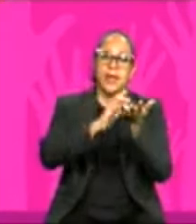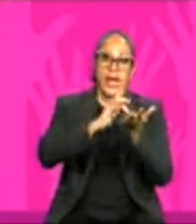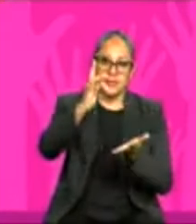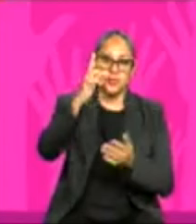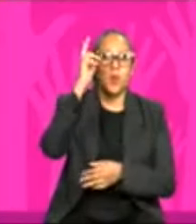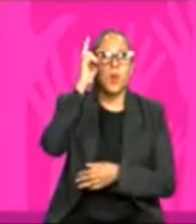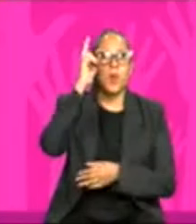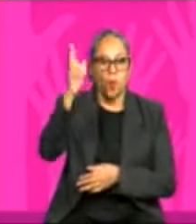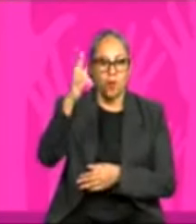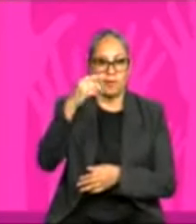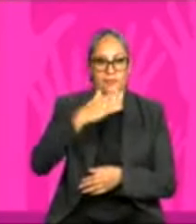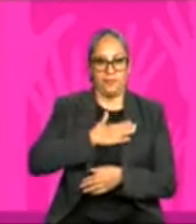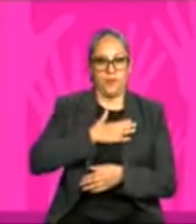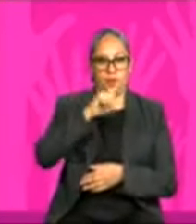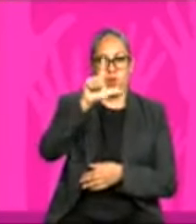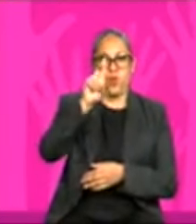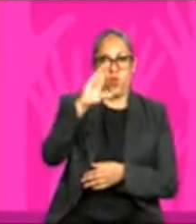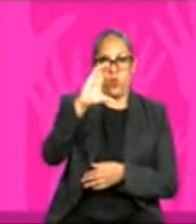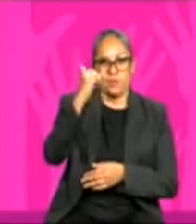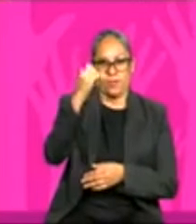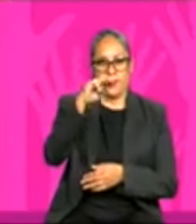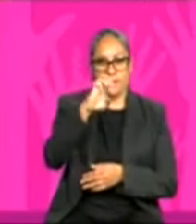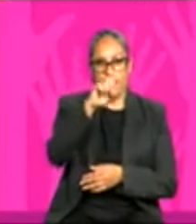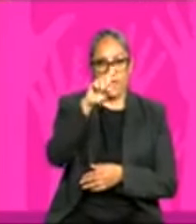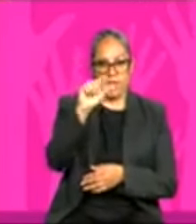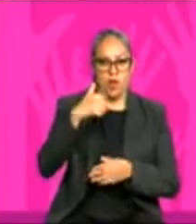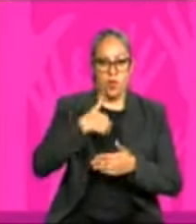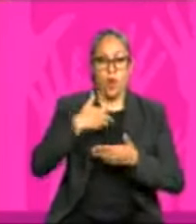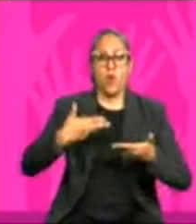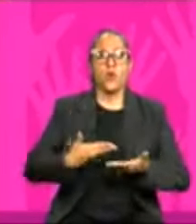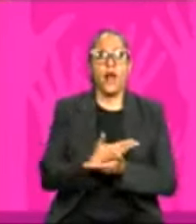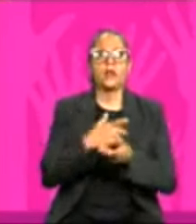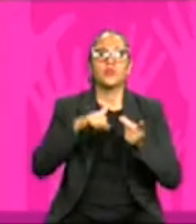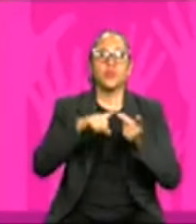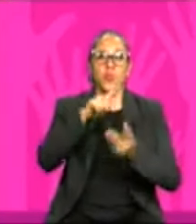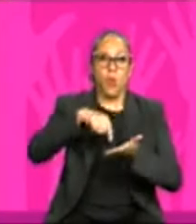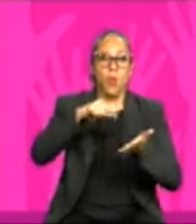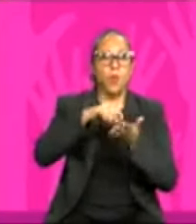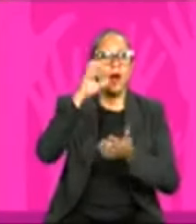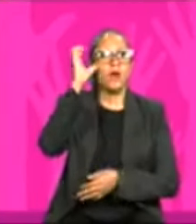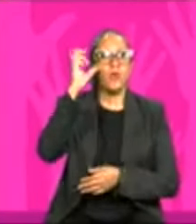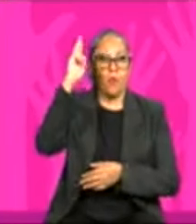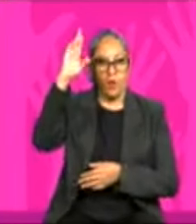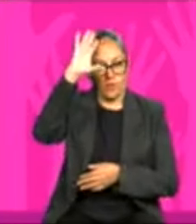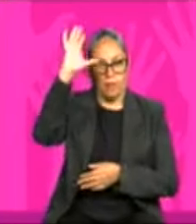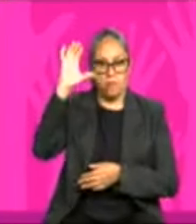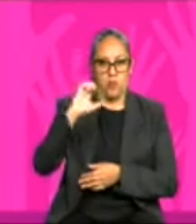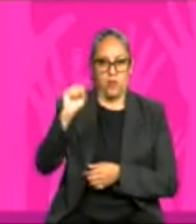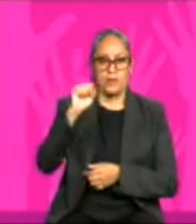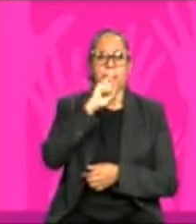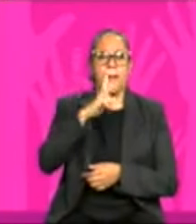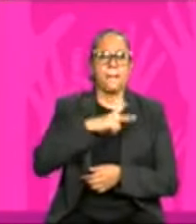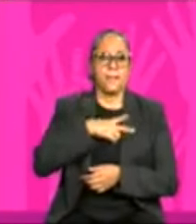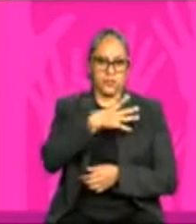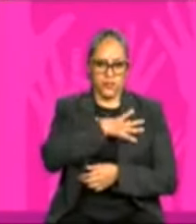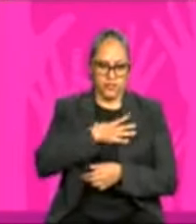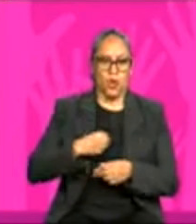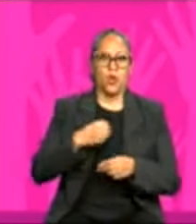Hola, soy Lucy Mesa. Nací en un hogar de clase trabajadora en Cuautla. Morelos, al igual que mis hijos y mis